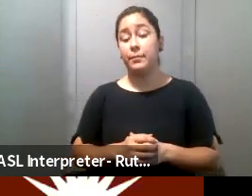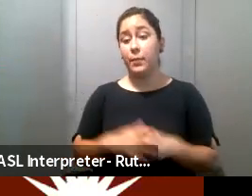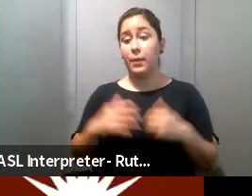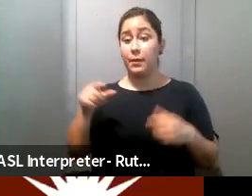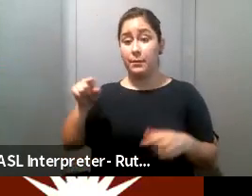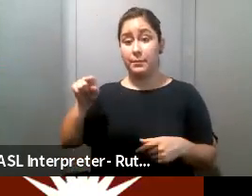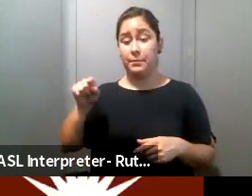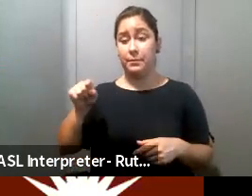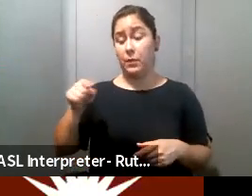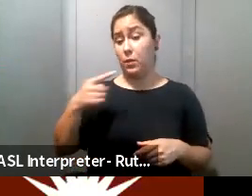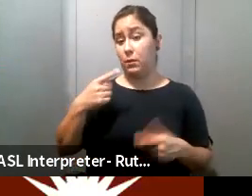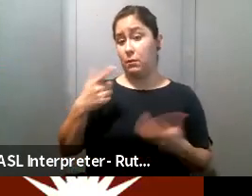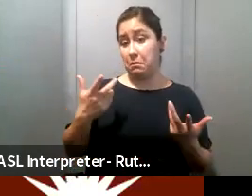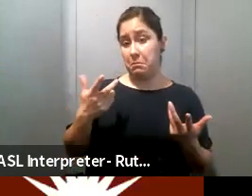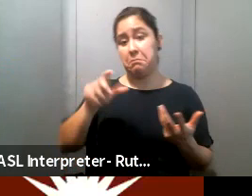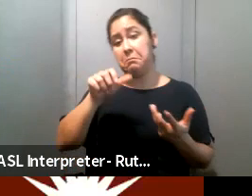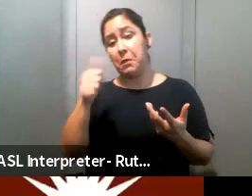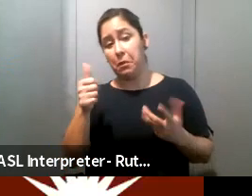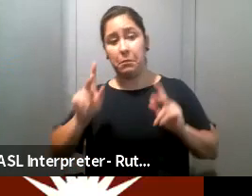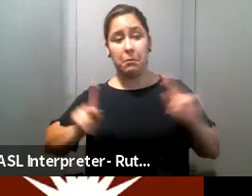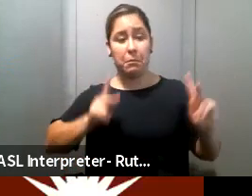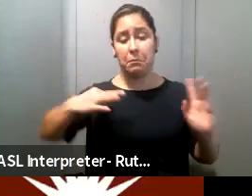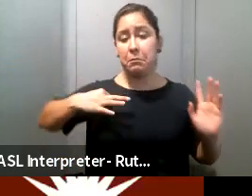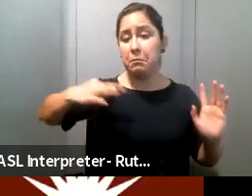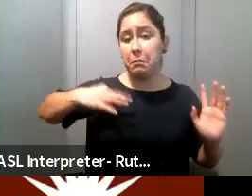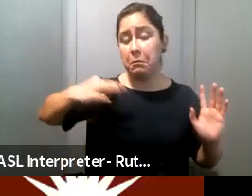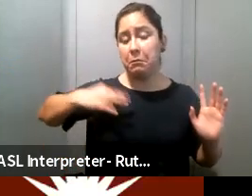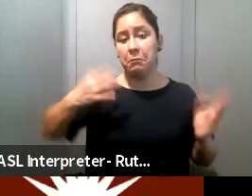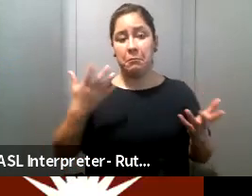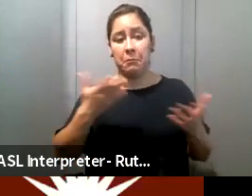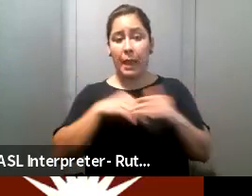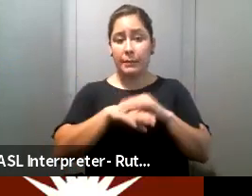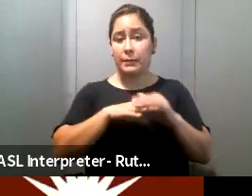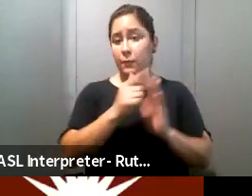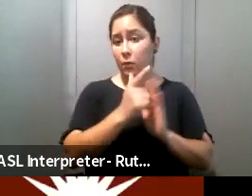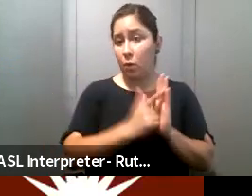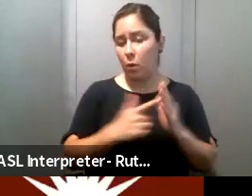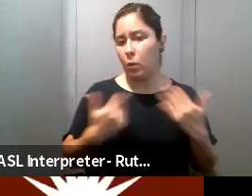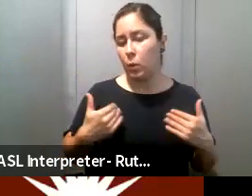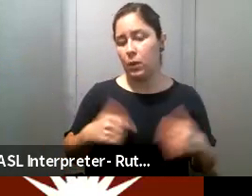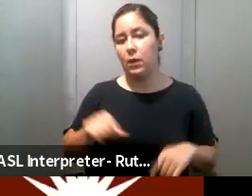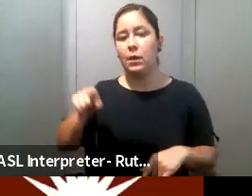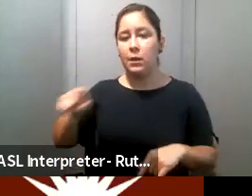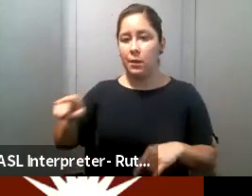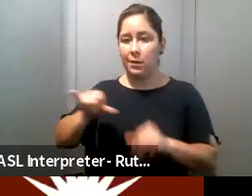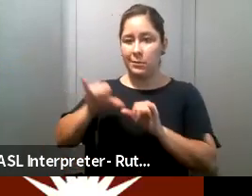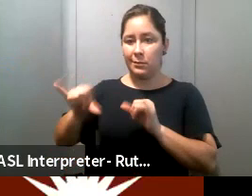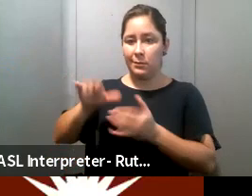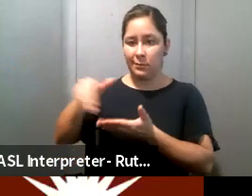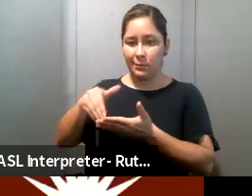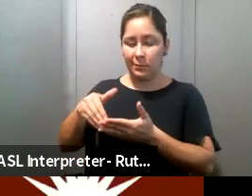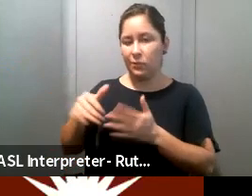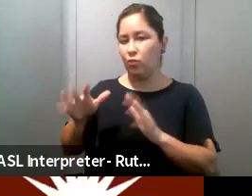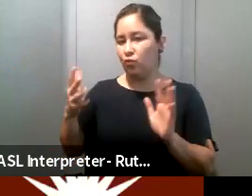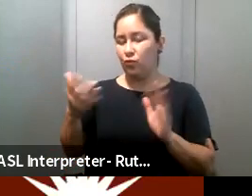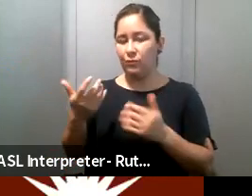para voluntarios o otro tipo de persona es sumamente restringido. La falta de formación adecuada para atender la necesidad de